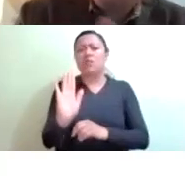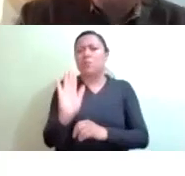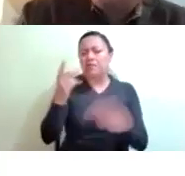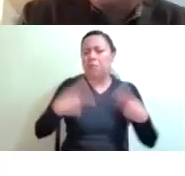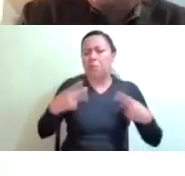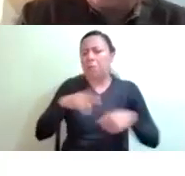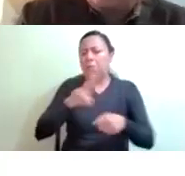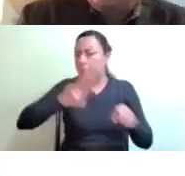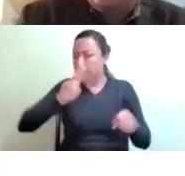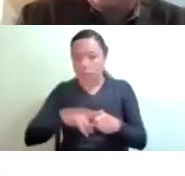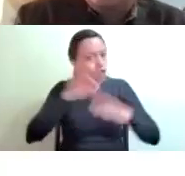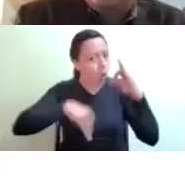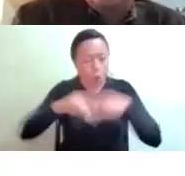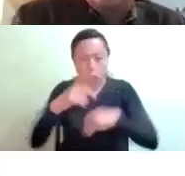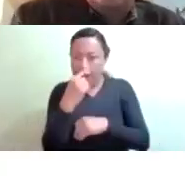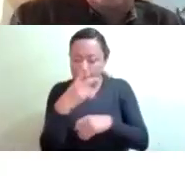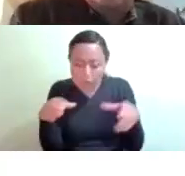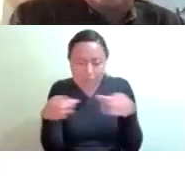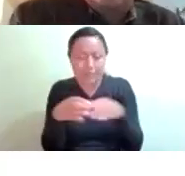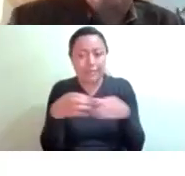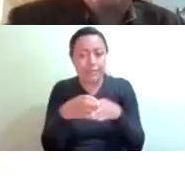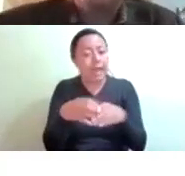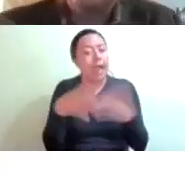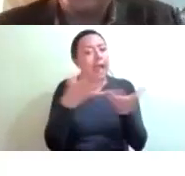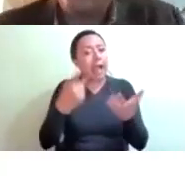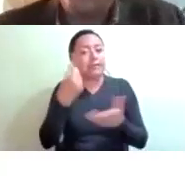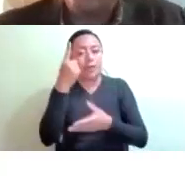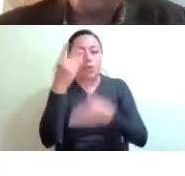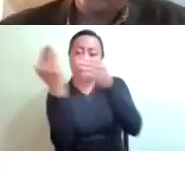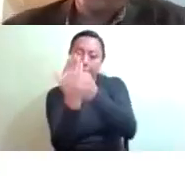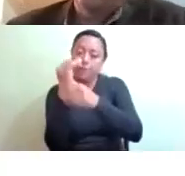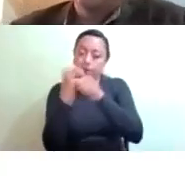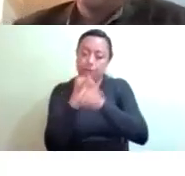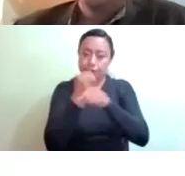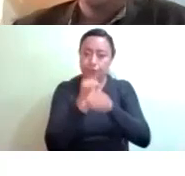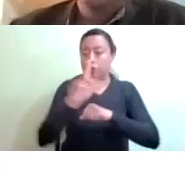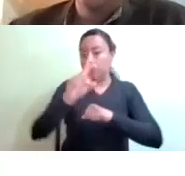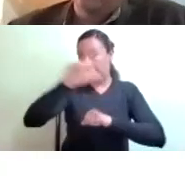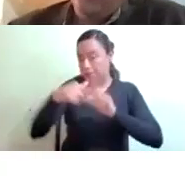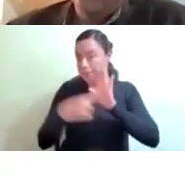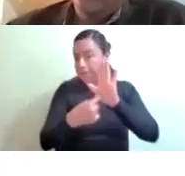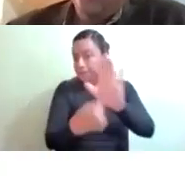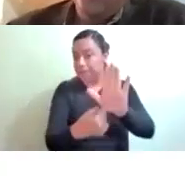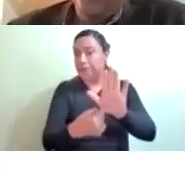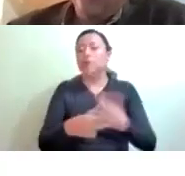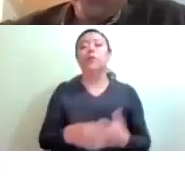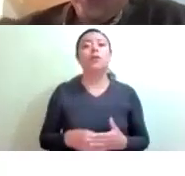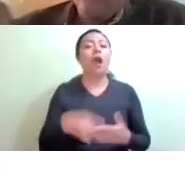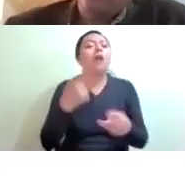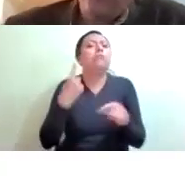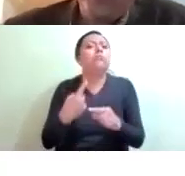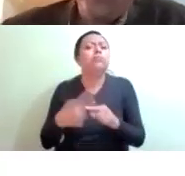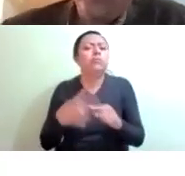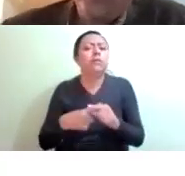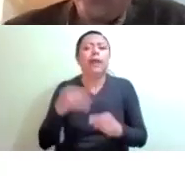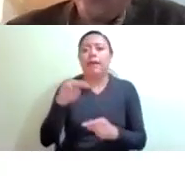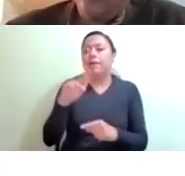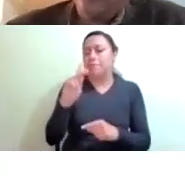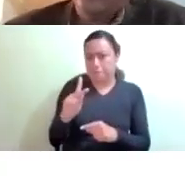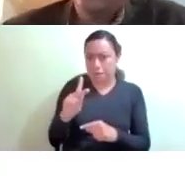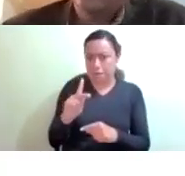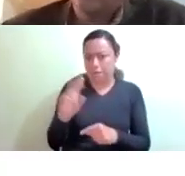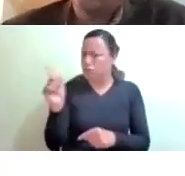armando el caso. Pero fíjense, y ahí, pues para dejarlo como discusión al final es, tenemos que llegar